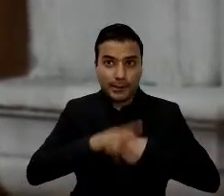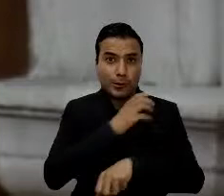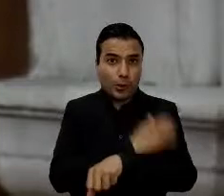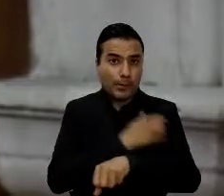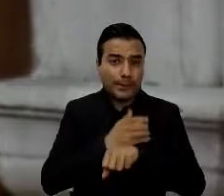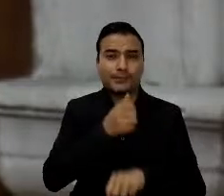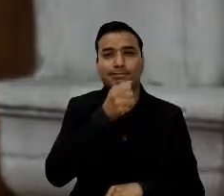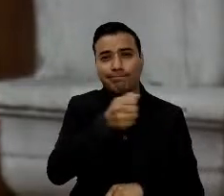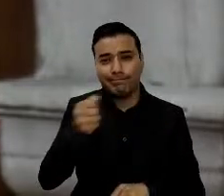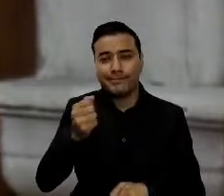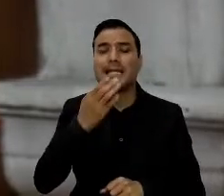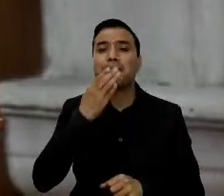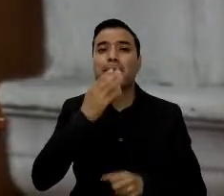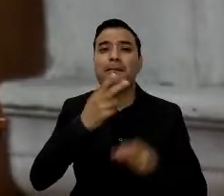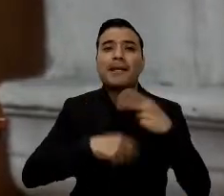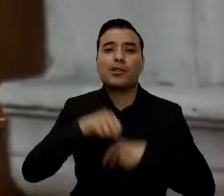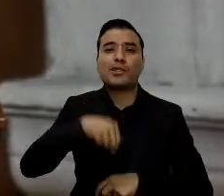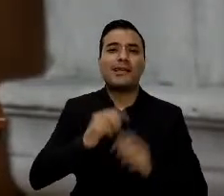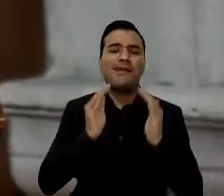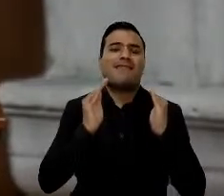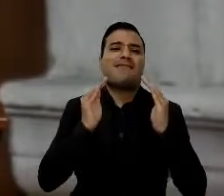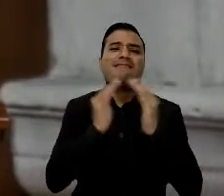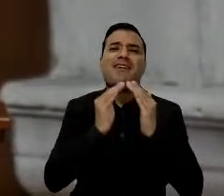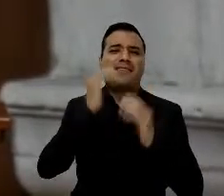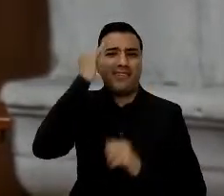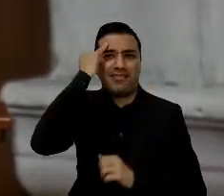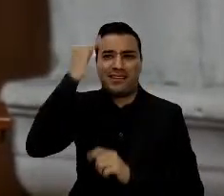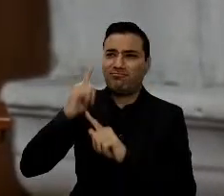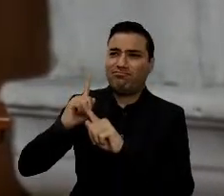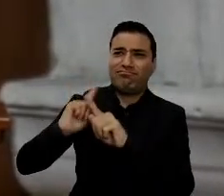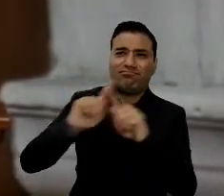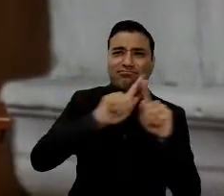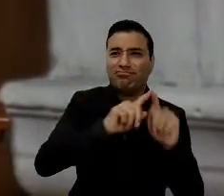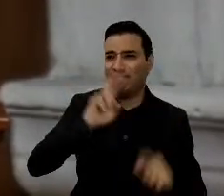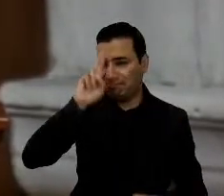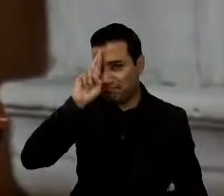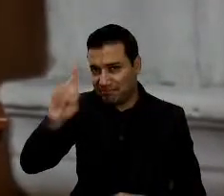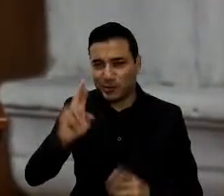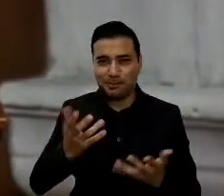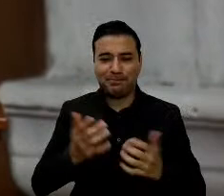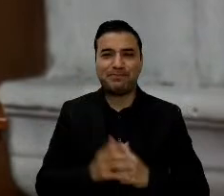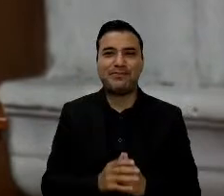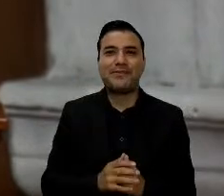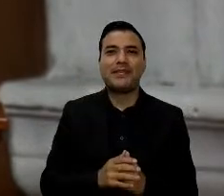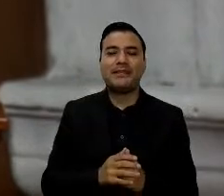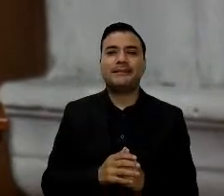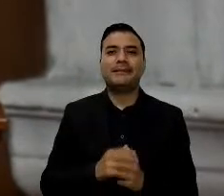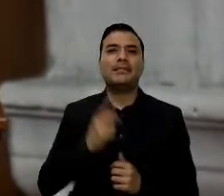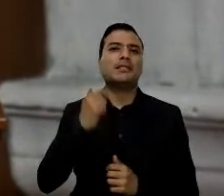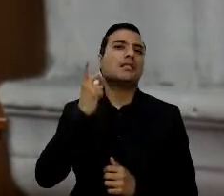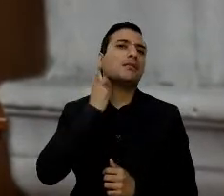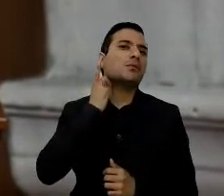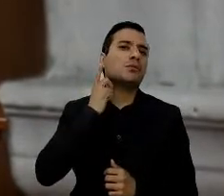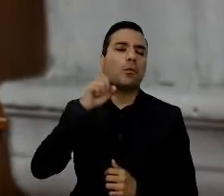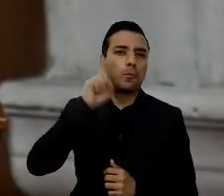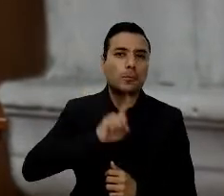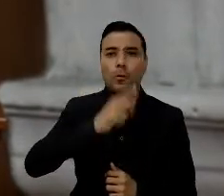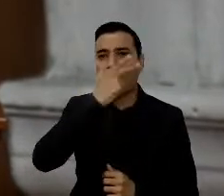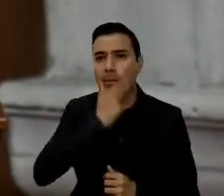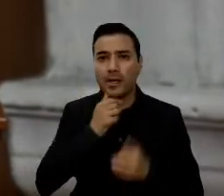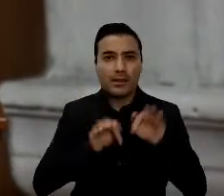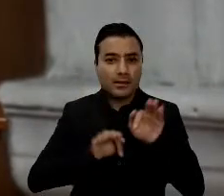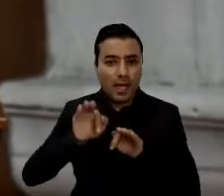sean ustedes Bienvenidos a la casa de la pluralidad del pensamiento y acción el trabajo de las legisladoras y legisladores